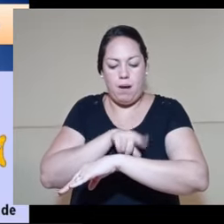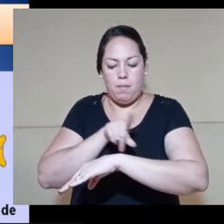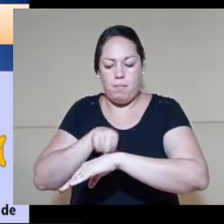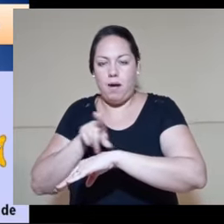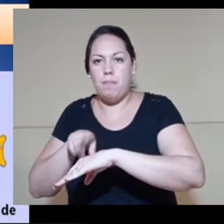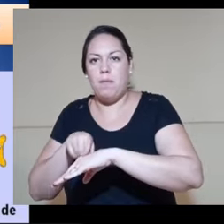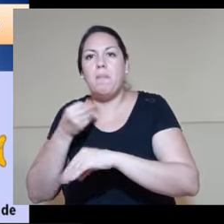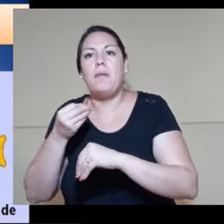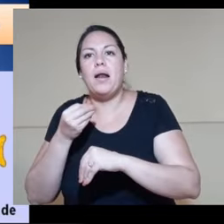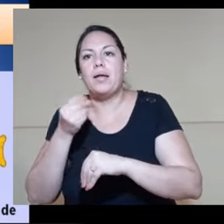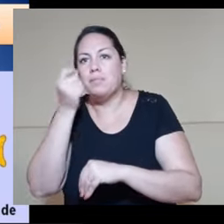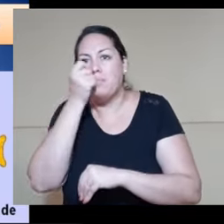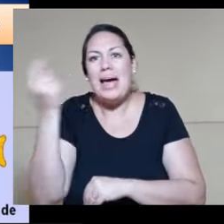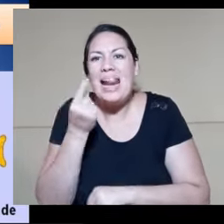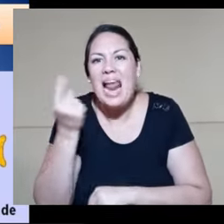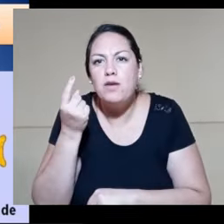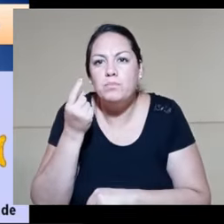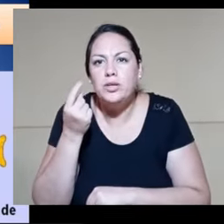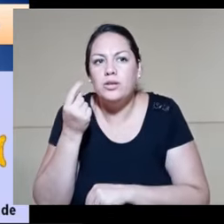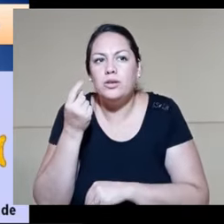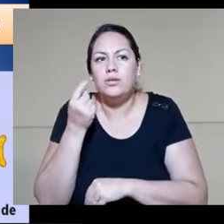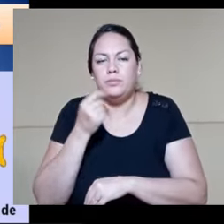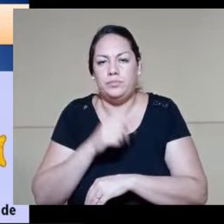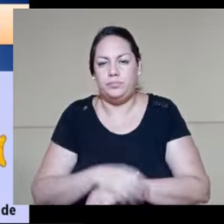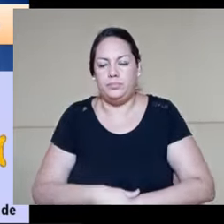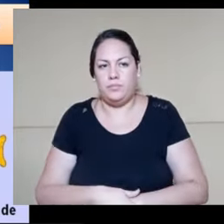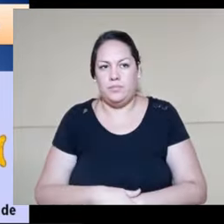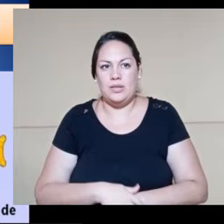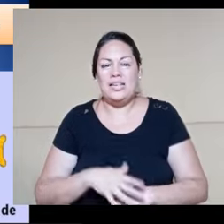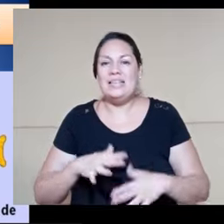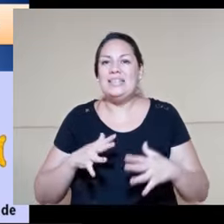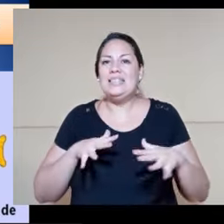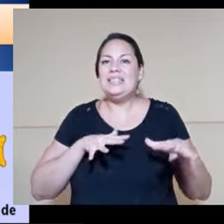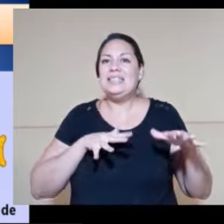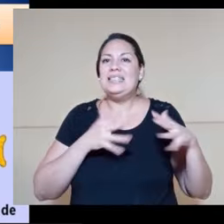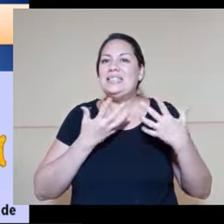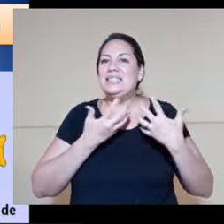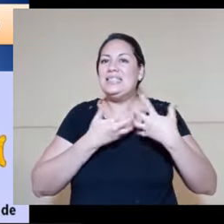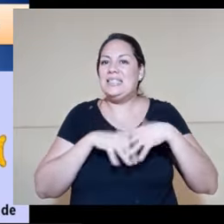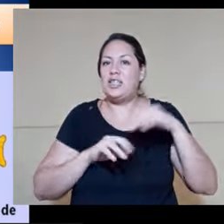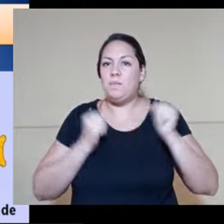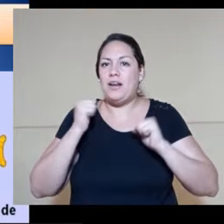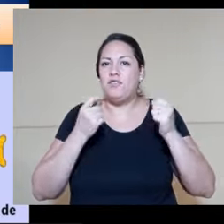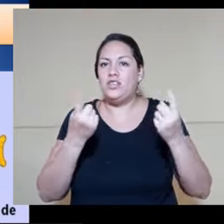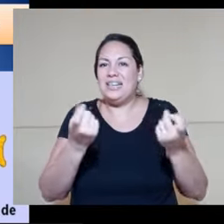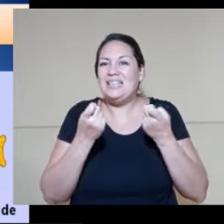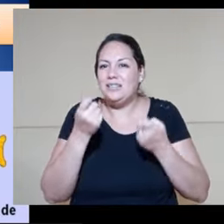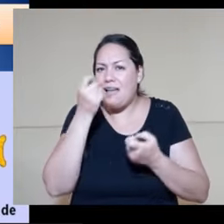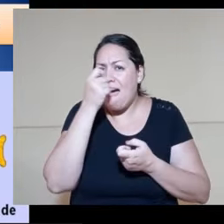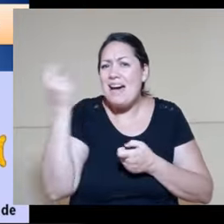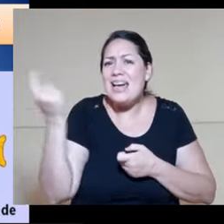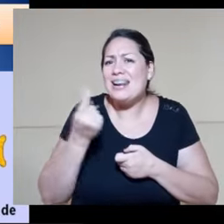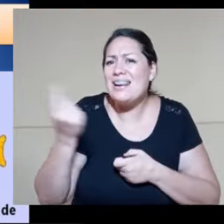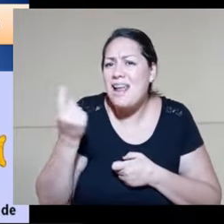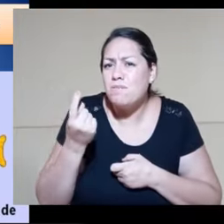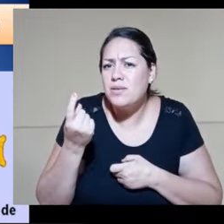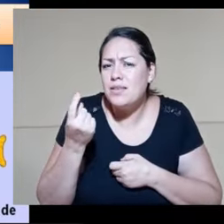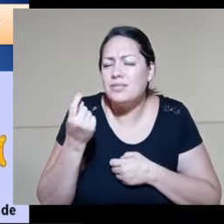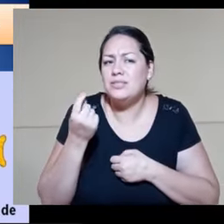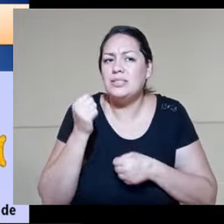con la conducción saltatoria? Velocidad. Acuérdense, nuestro sistema nervioso necesita